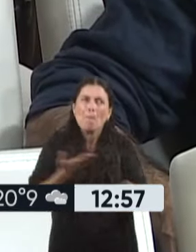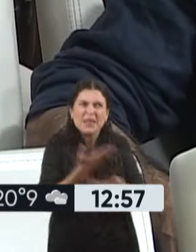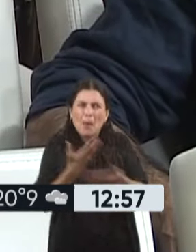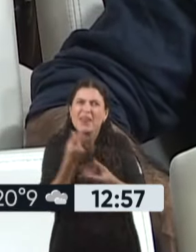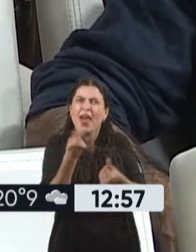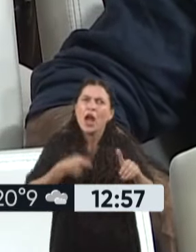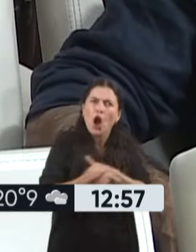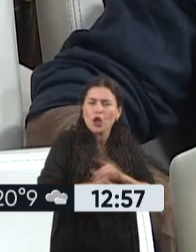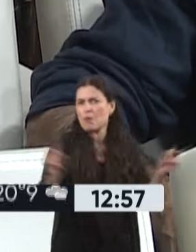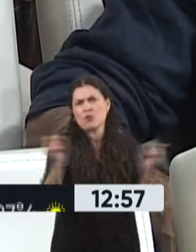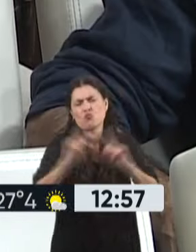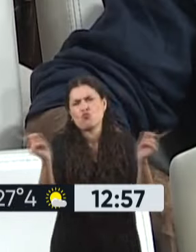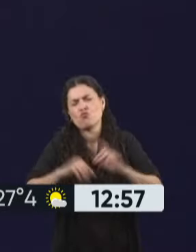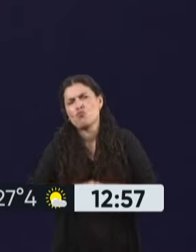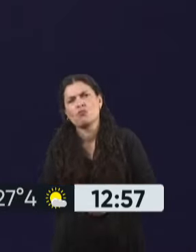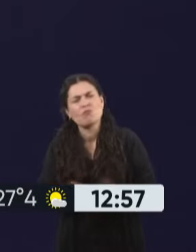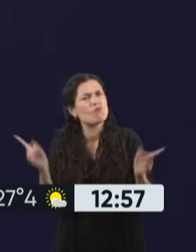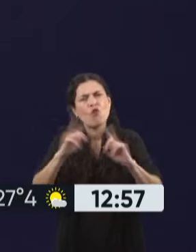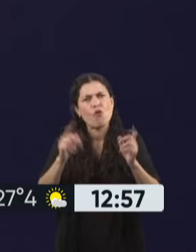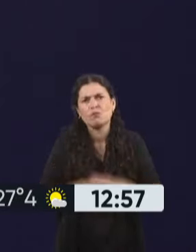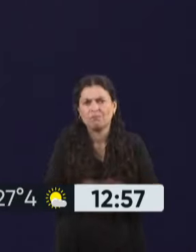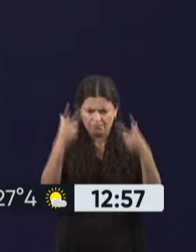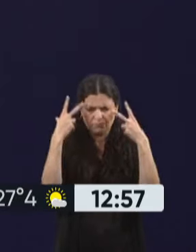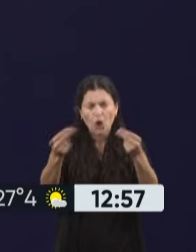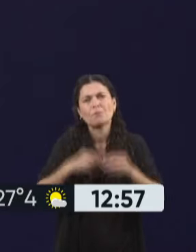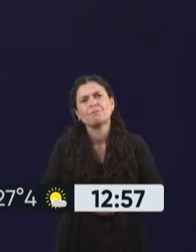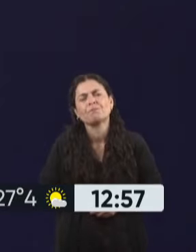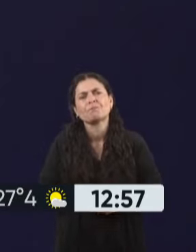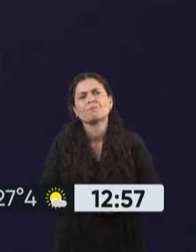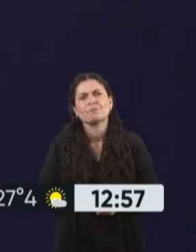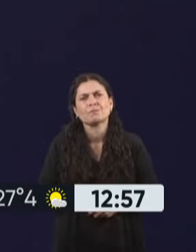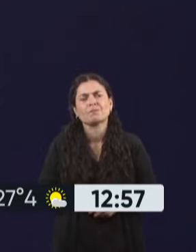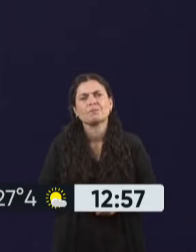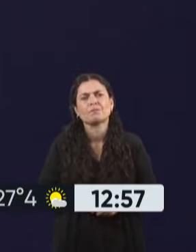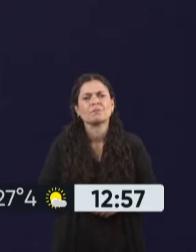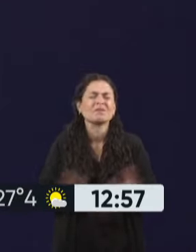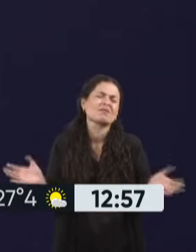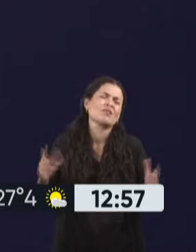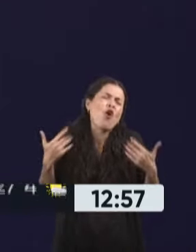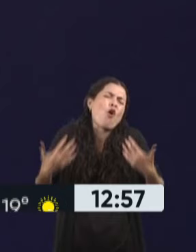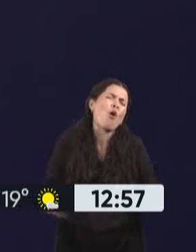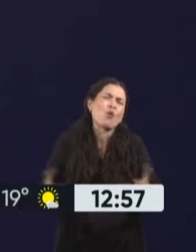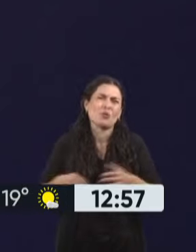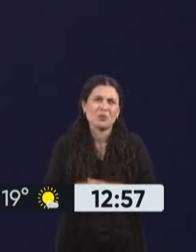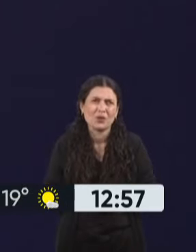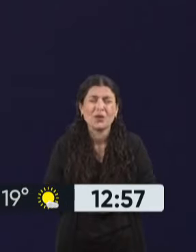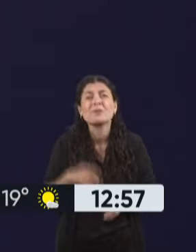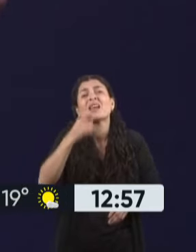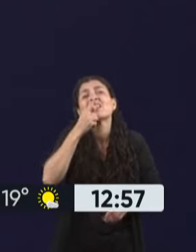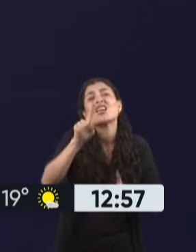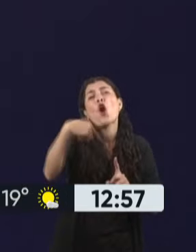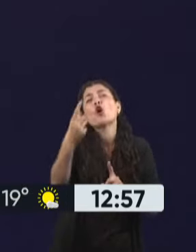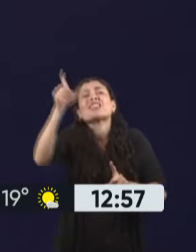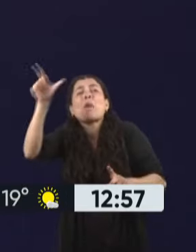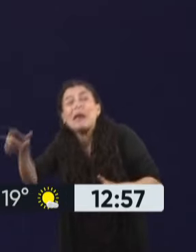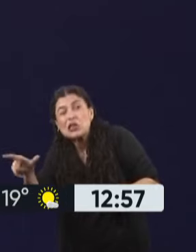gobierno que intenta traerles a personas a Milei para hacer negocios. El gobierno descarta eso de plano. Pero por supuesto. Ahora, después si terceros hablan en